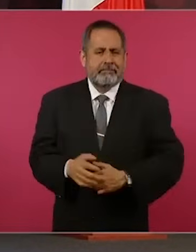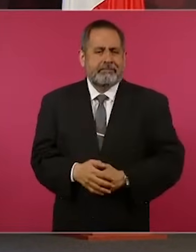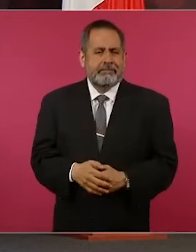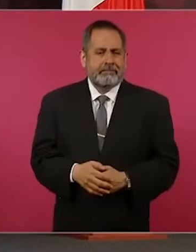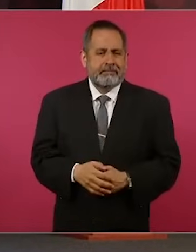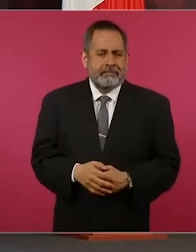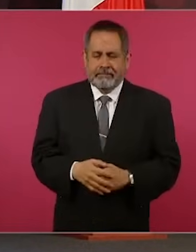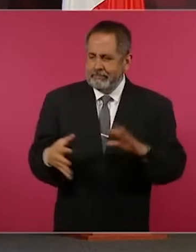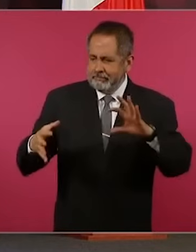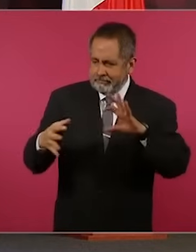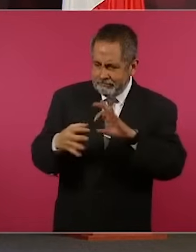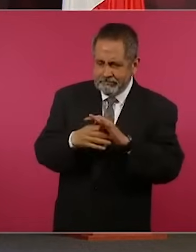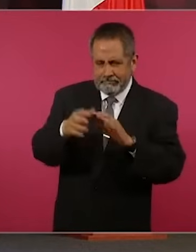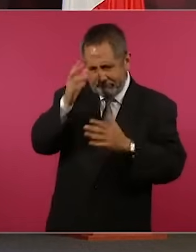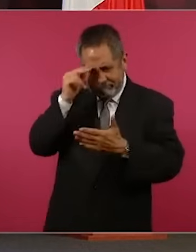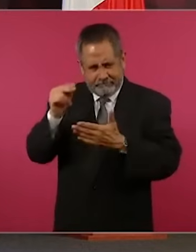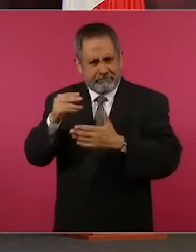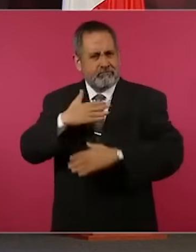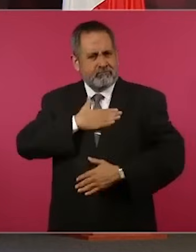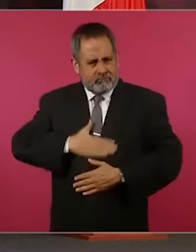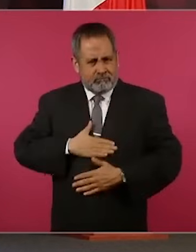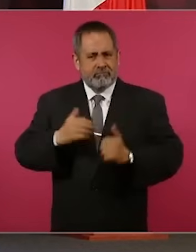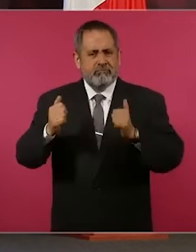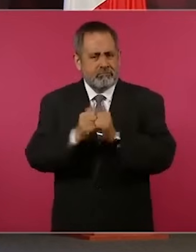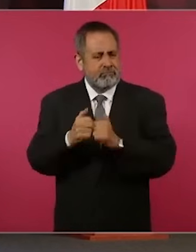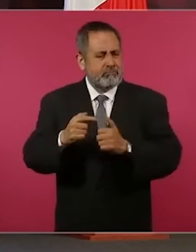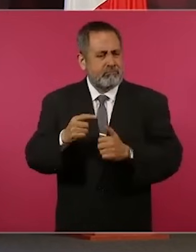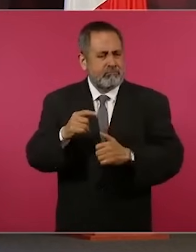Tratado justo y democracia ahora.